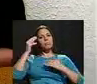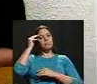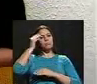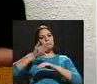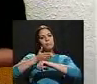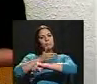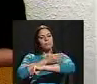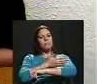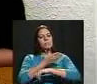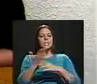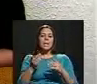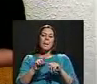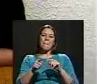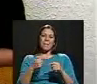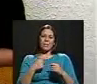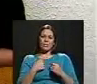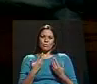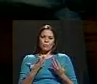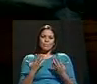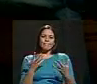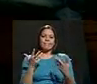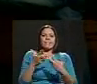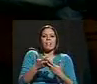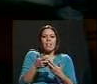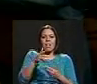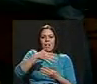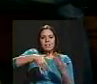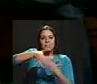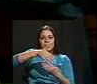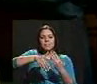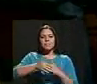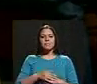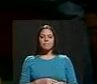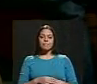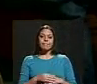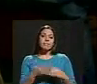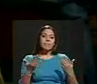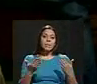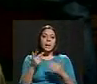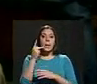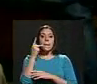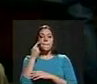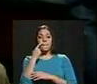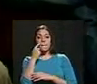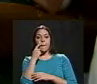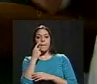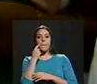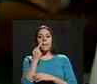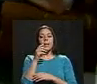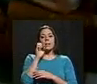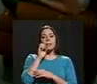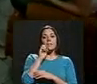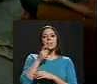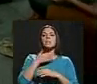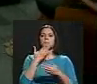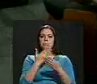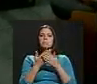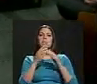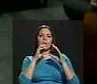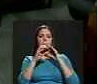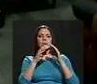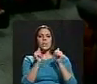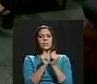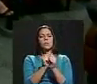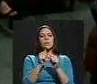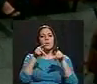tenido que someterse al entorno. A pesar de que el padre Estefanía tiene buena comunicación con las personas oyentes, siempre